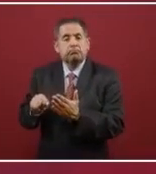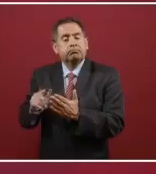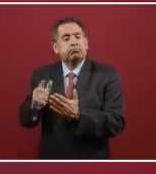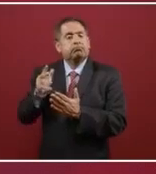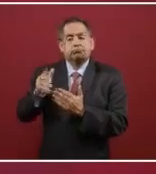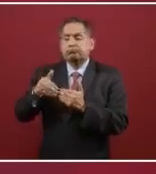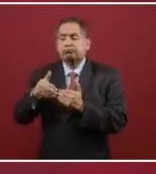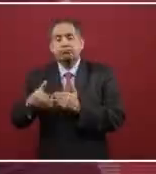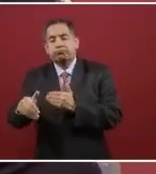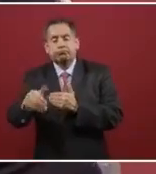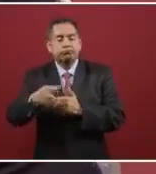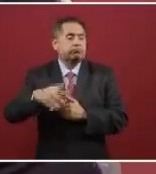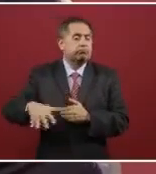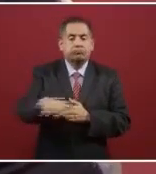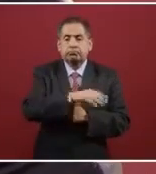democratizar